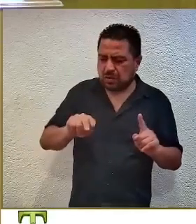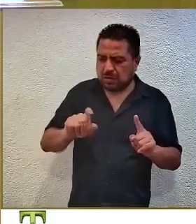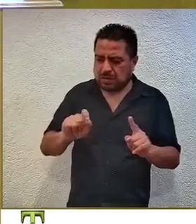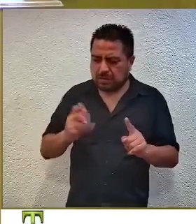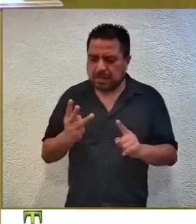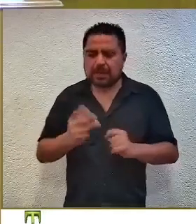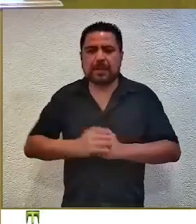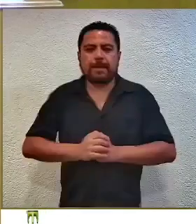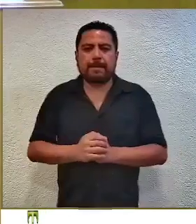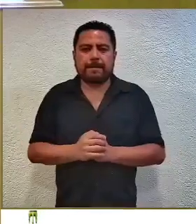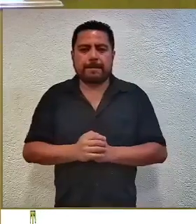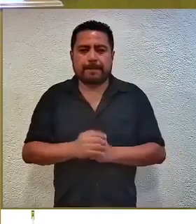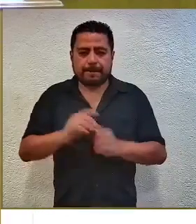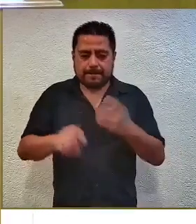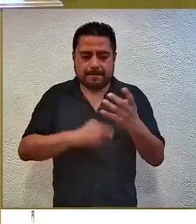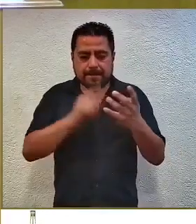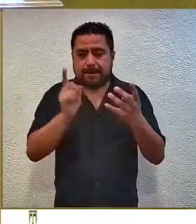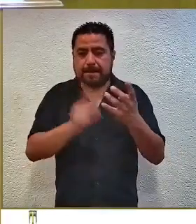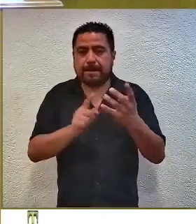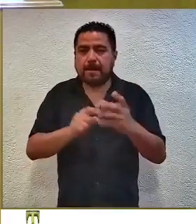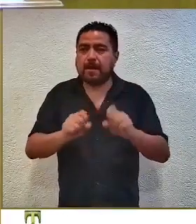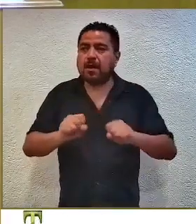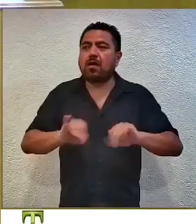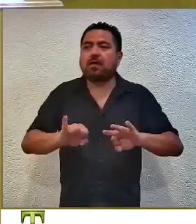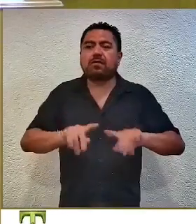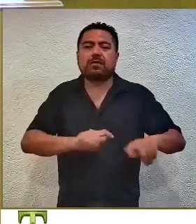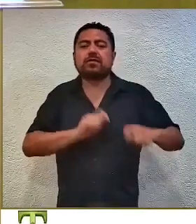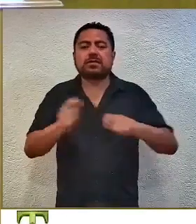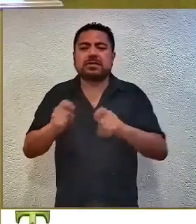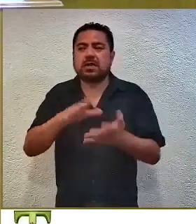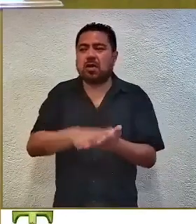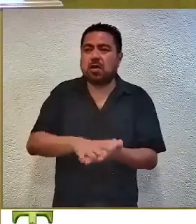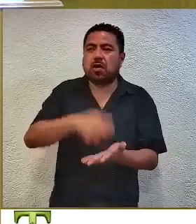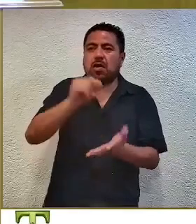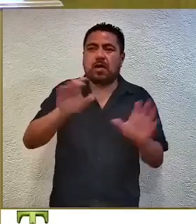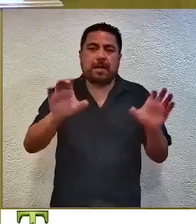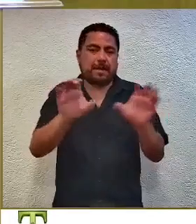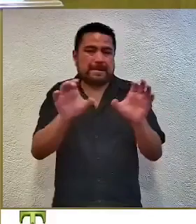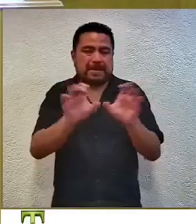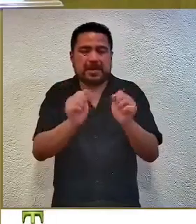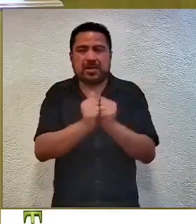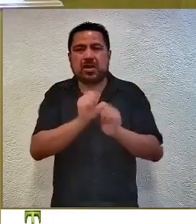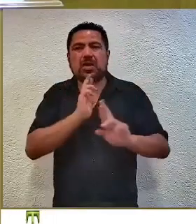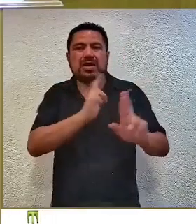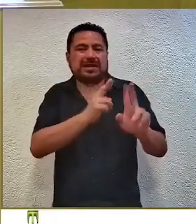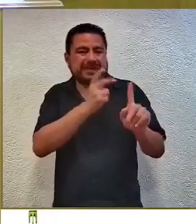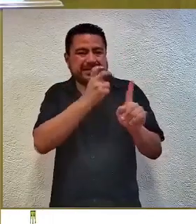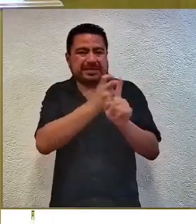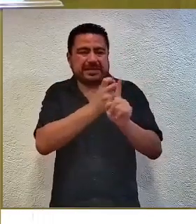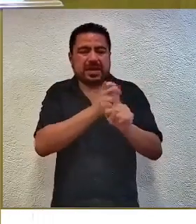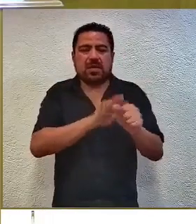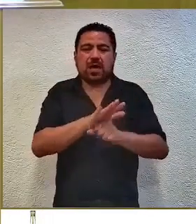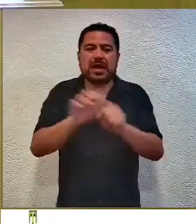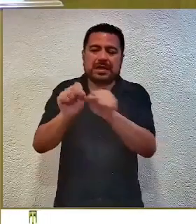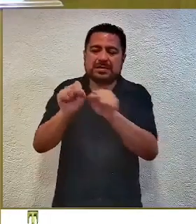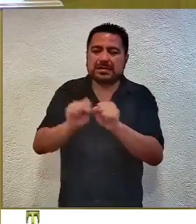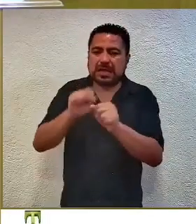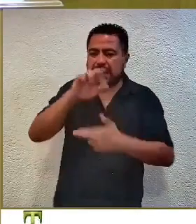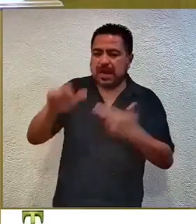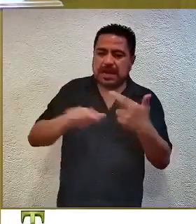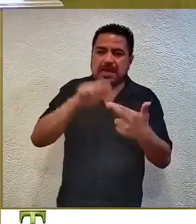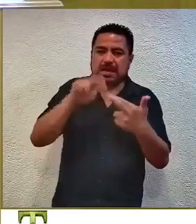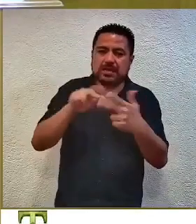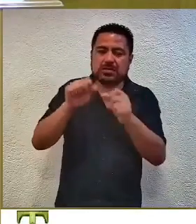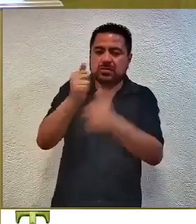CNHJ-GRO-59/2023. Cuarto, mediante oficio, remítase copia certificada de la presente resolución a la Sala Regional Ciudad de México